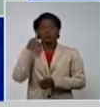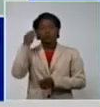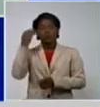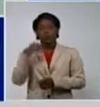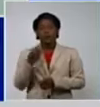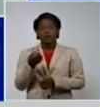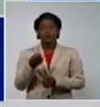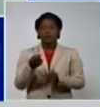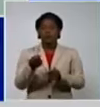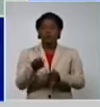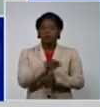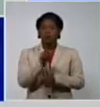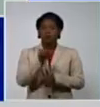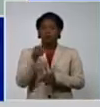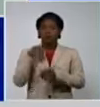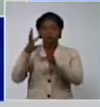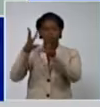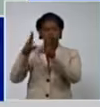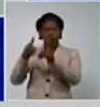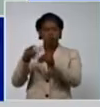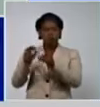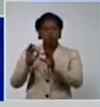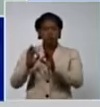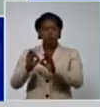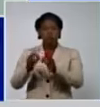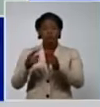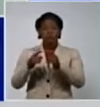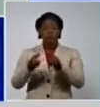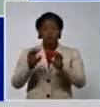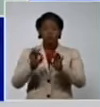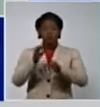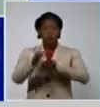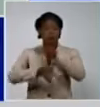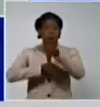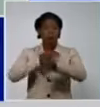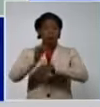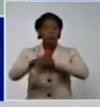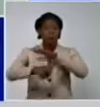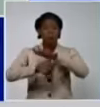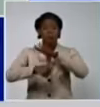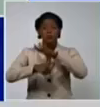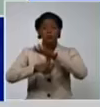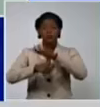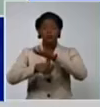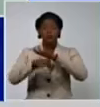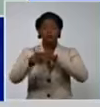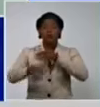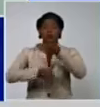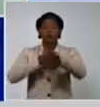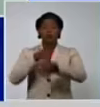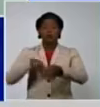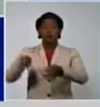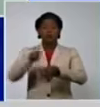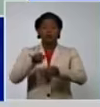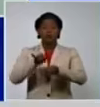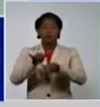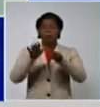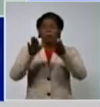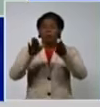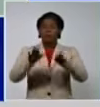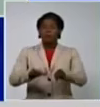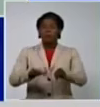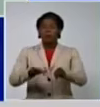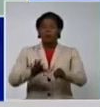recientemente estuvieron, o soltó el presidente, decretó 5 días de duelo nacional o de